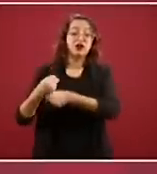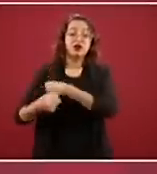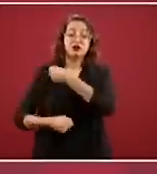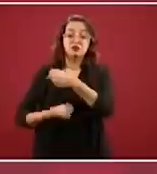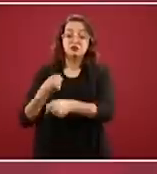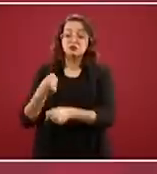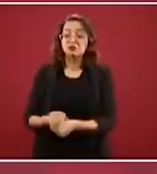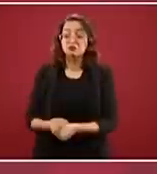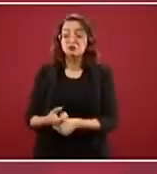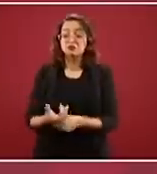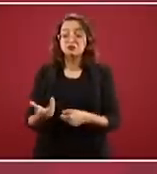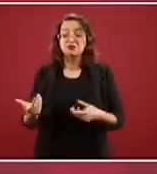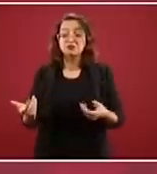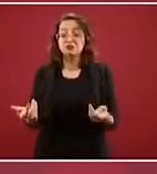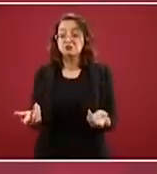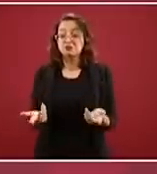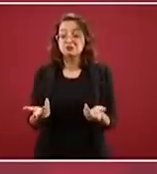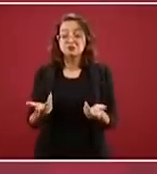no hay